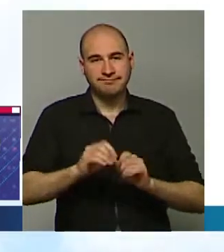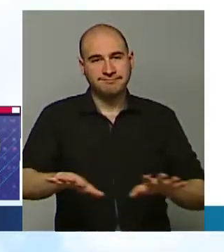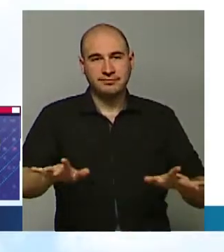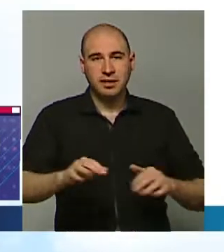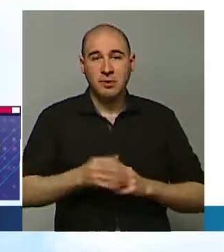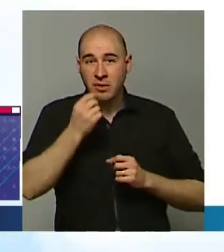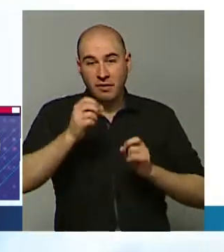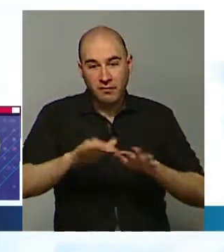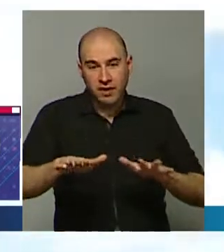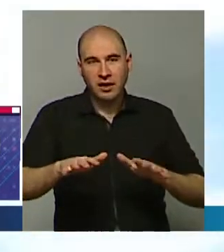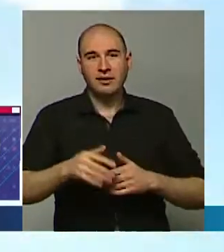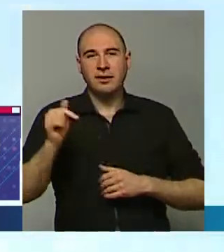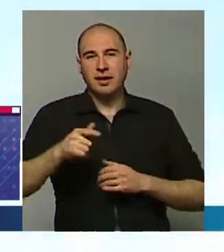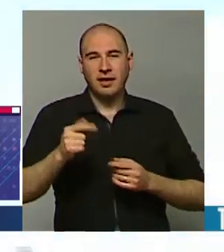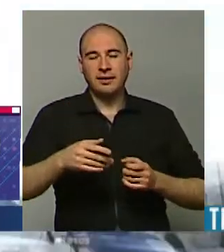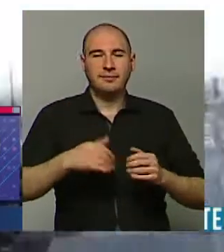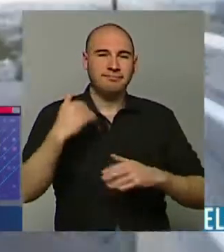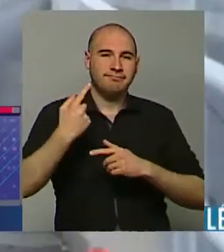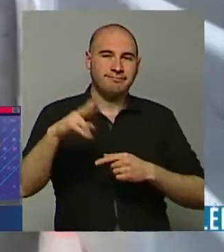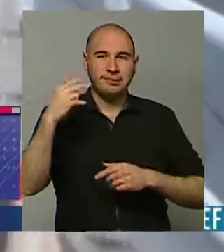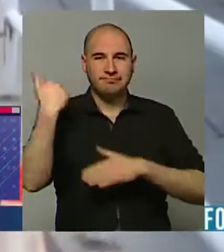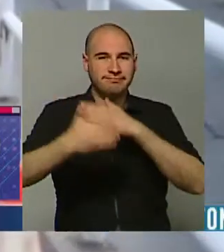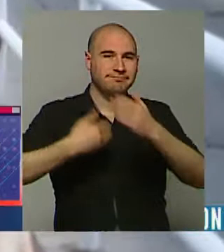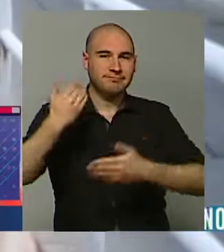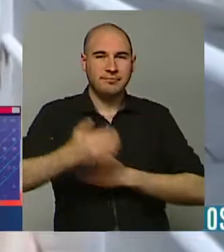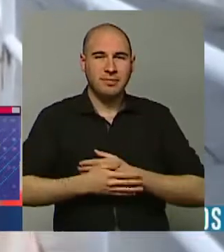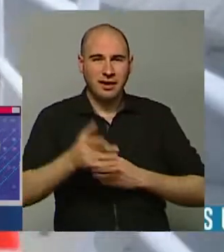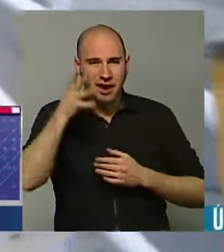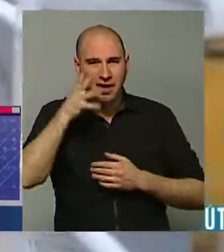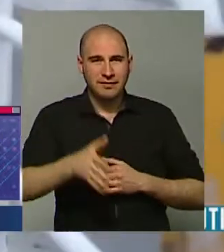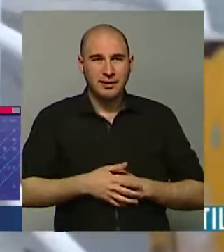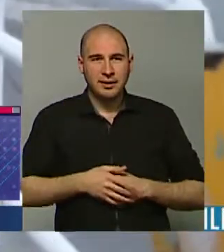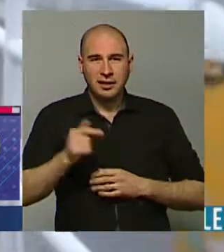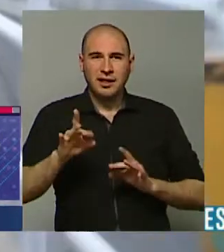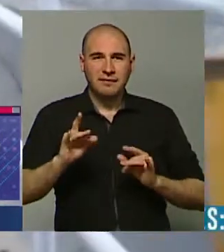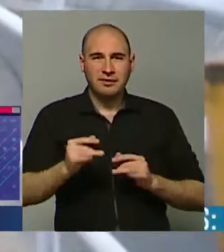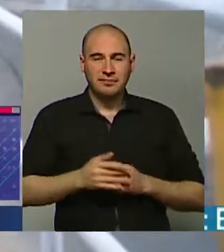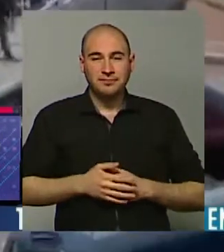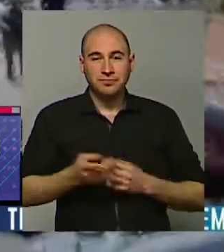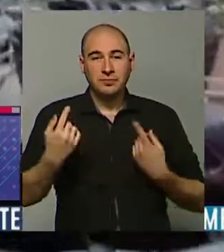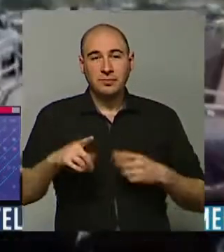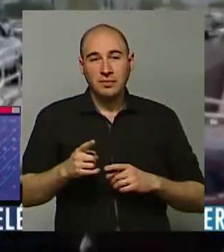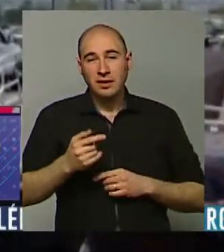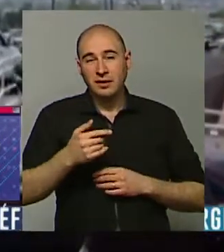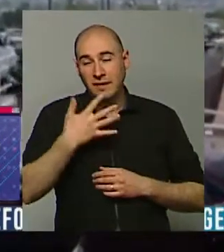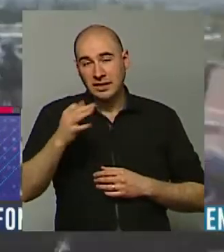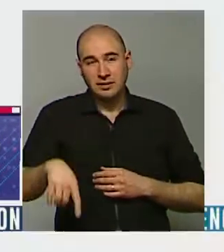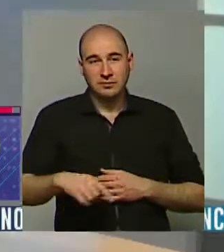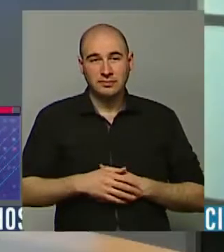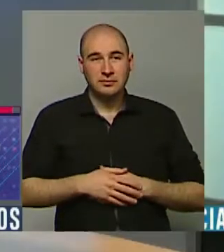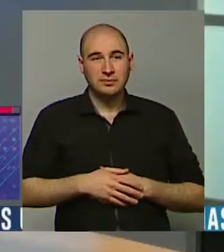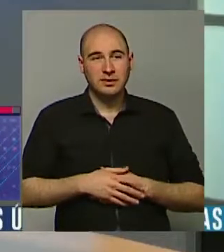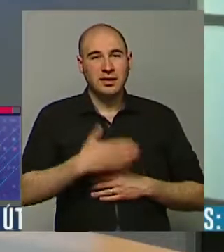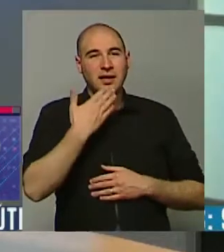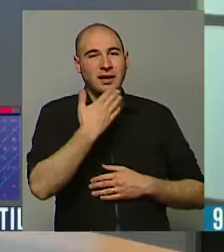si se viraliza va a ser una escalada a nivel mundial, me parece muy grande. Es duro, pero bueno, es lo que sucede hoy día. Bueno,